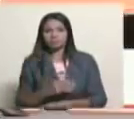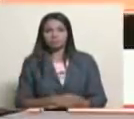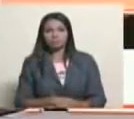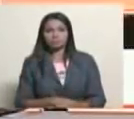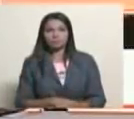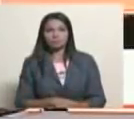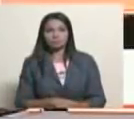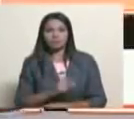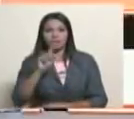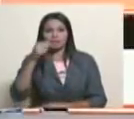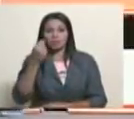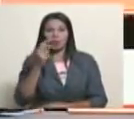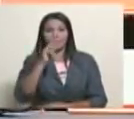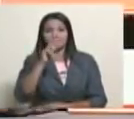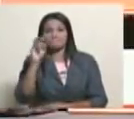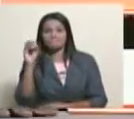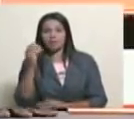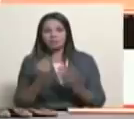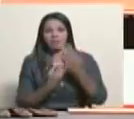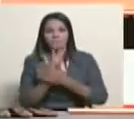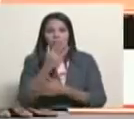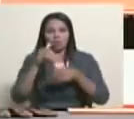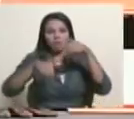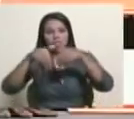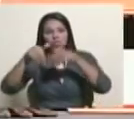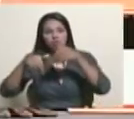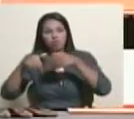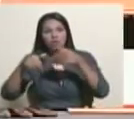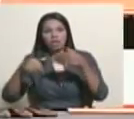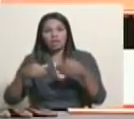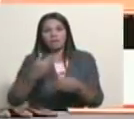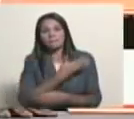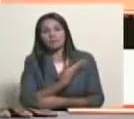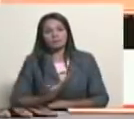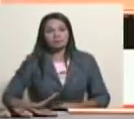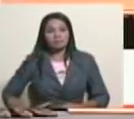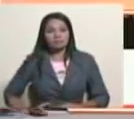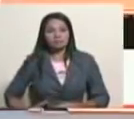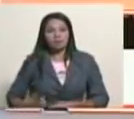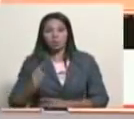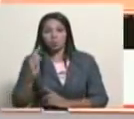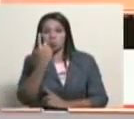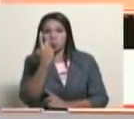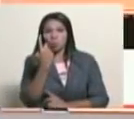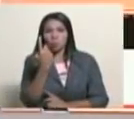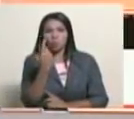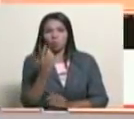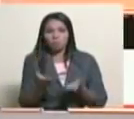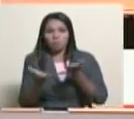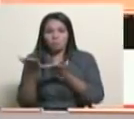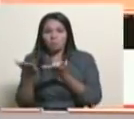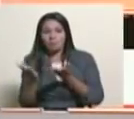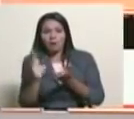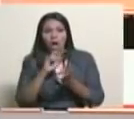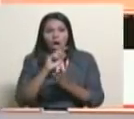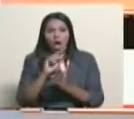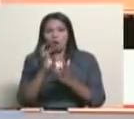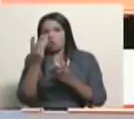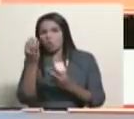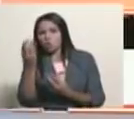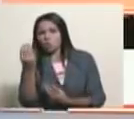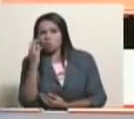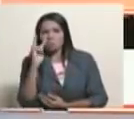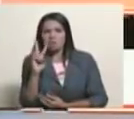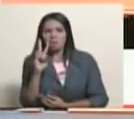Y luego 20 de mayo, elecciones presidenciales. Algo único, pues, si comparamos los números,